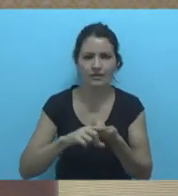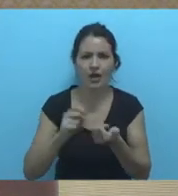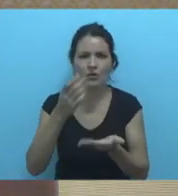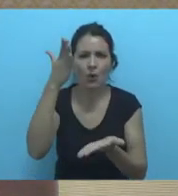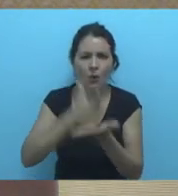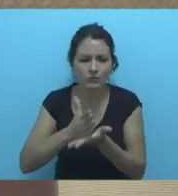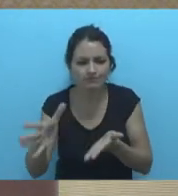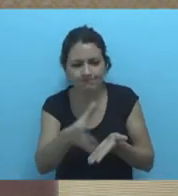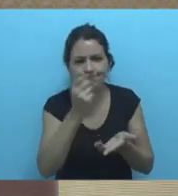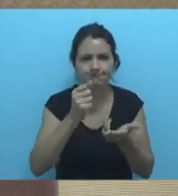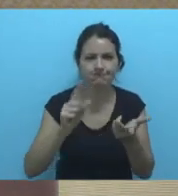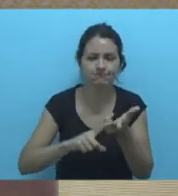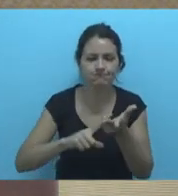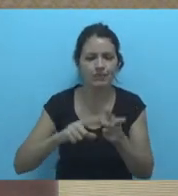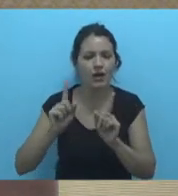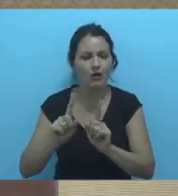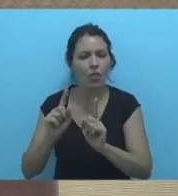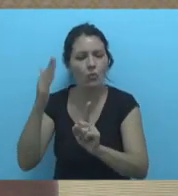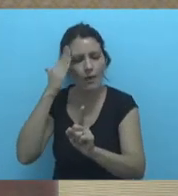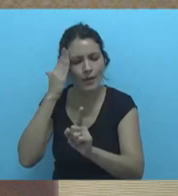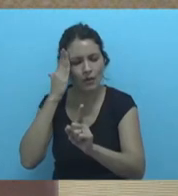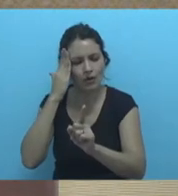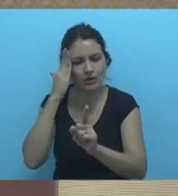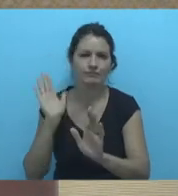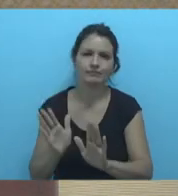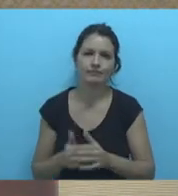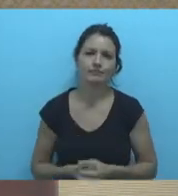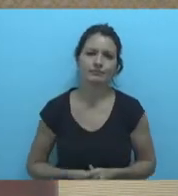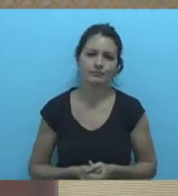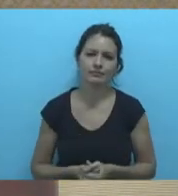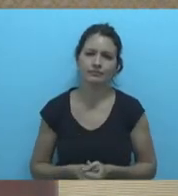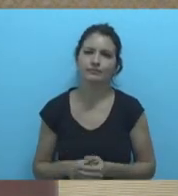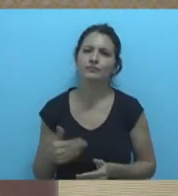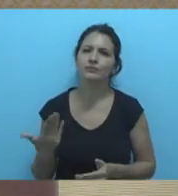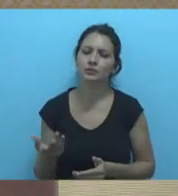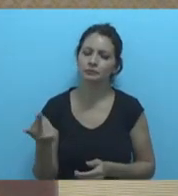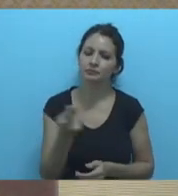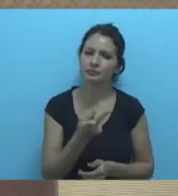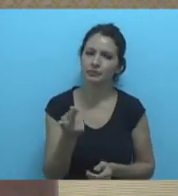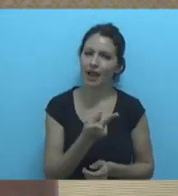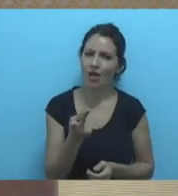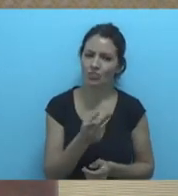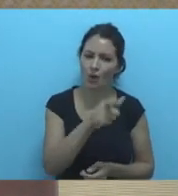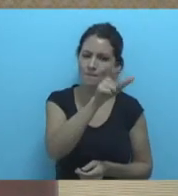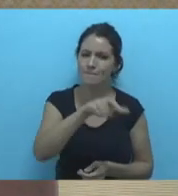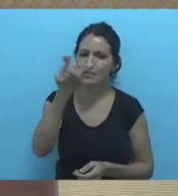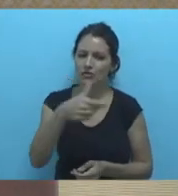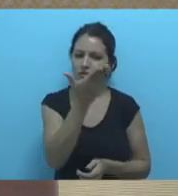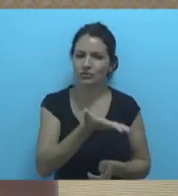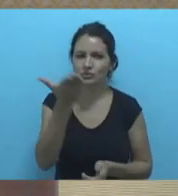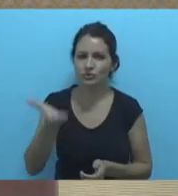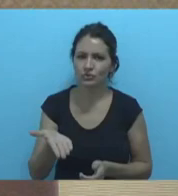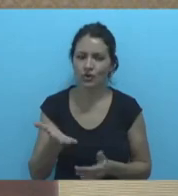para que nuestras hijas, nuestros hijos, tengan un presente distinto. Así que por eso, tanto al doctor Roberto Rosúa como a Juan